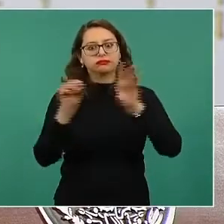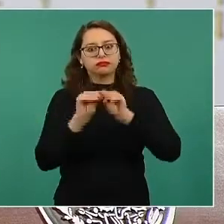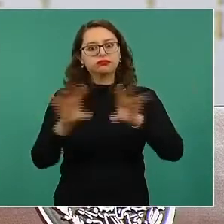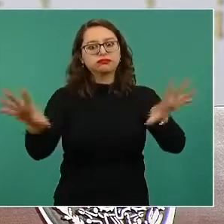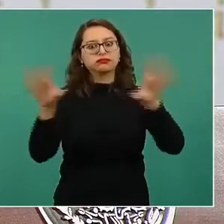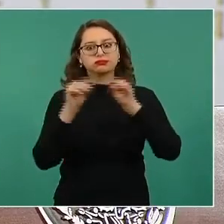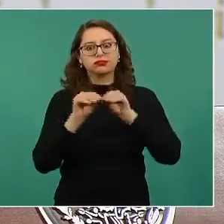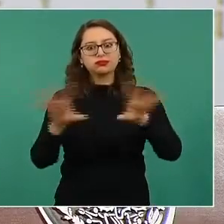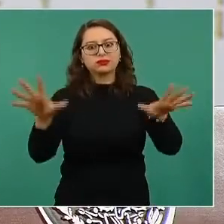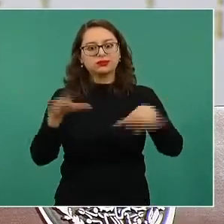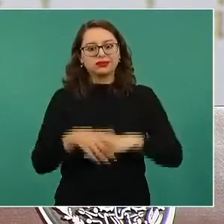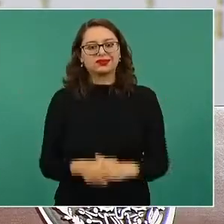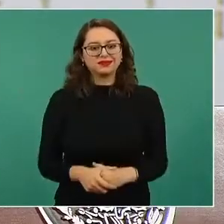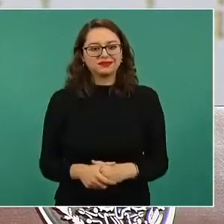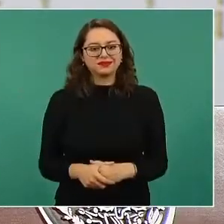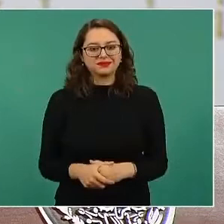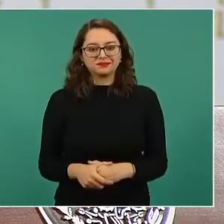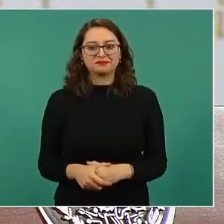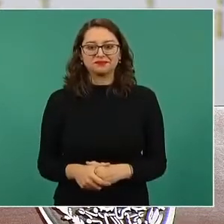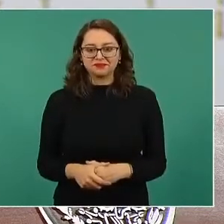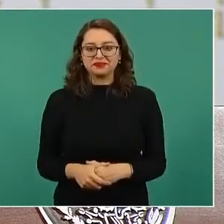Los